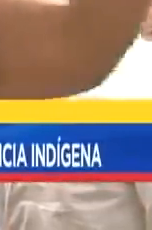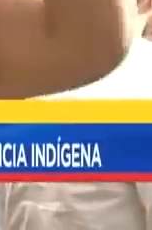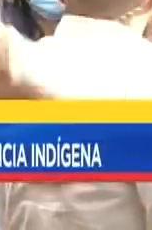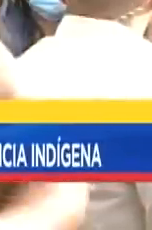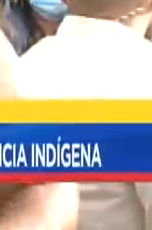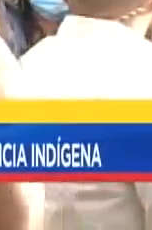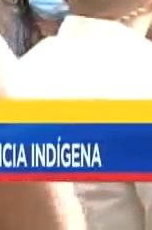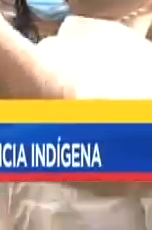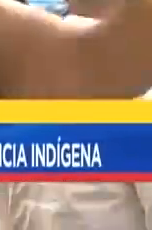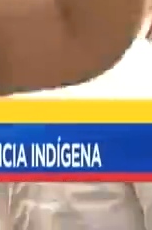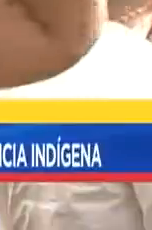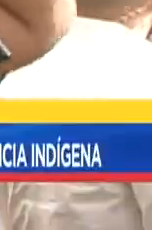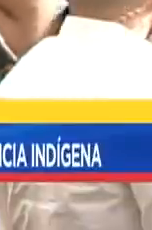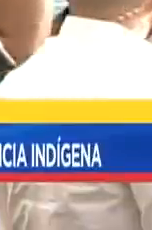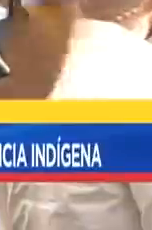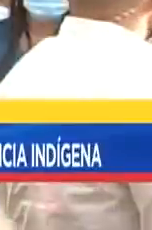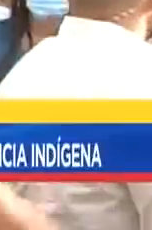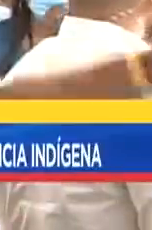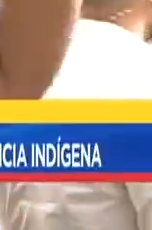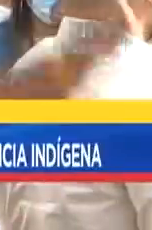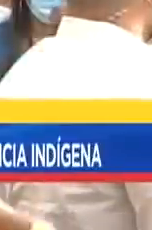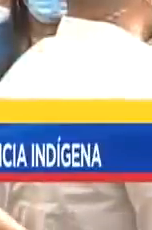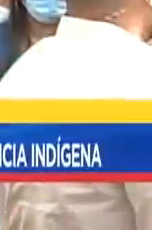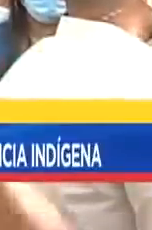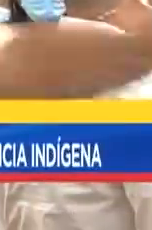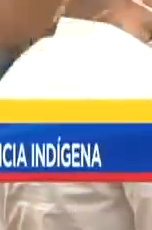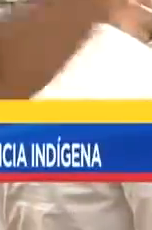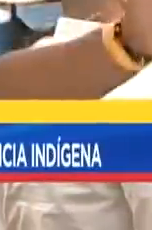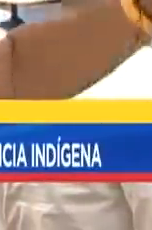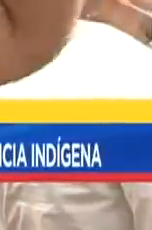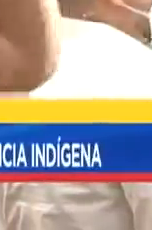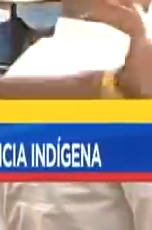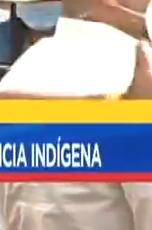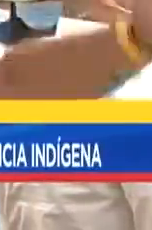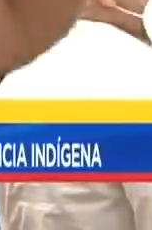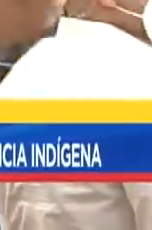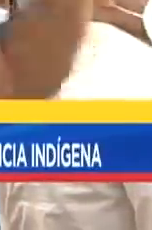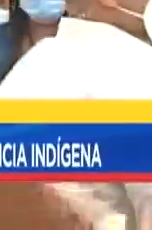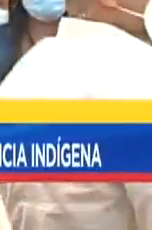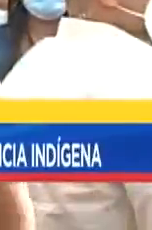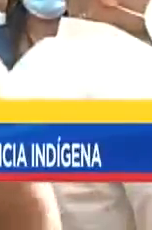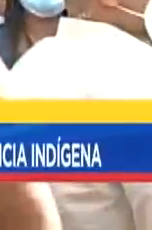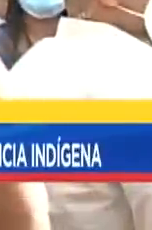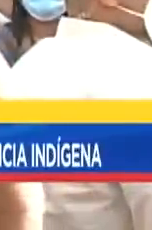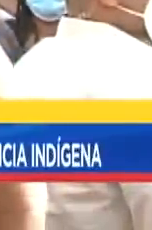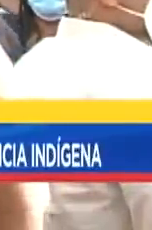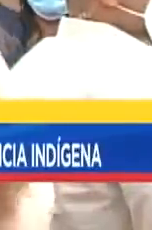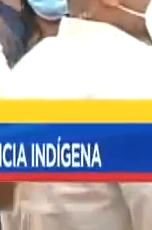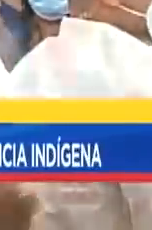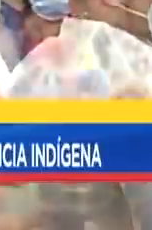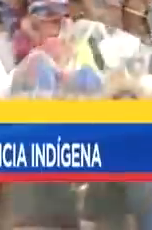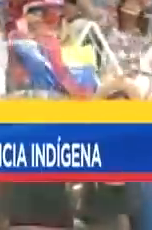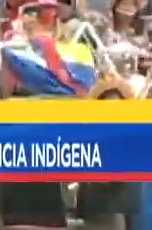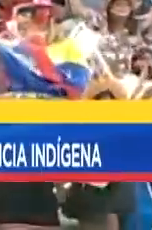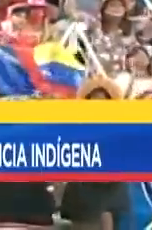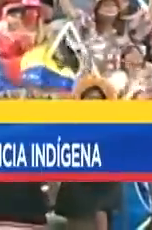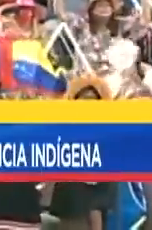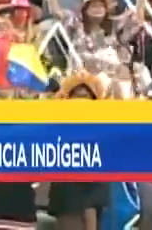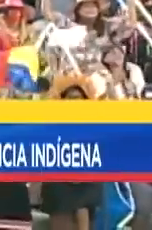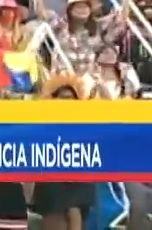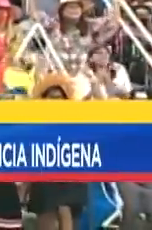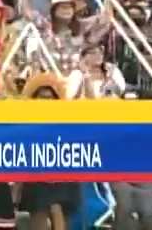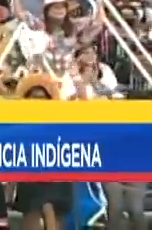es, porque sigue siendo nuestro comandante en jefe, Hugo Rafael Chávez Frías. Gracias a